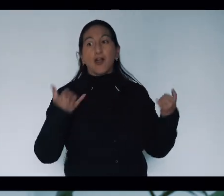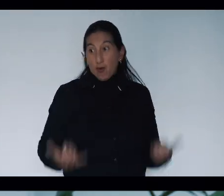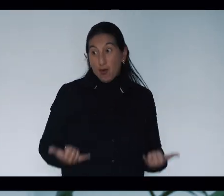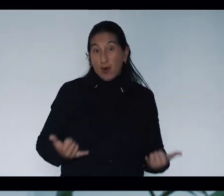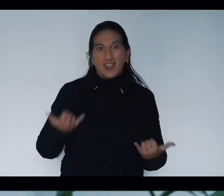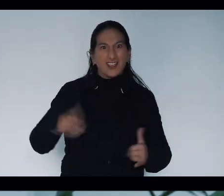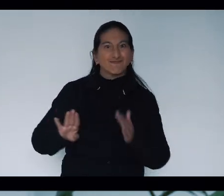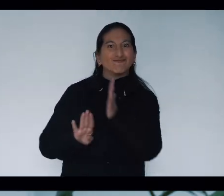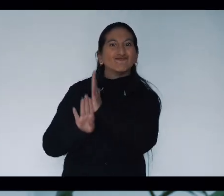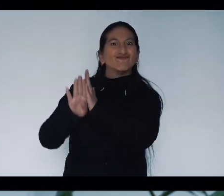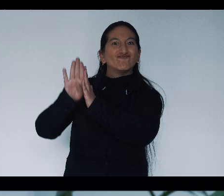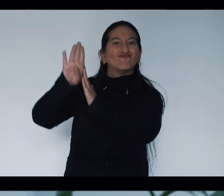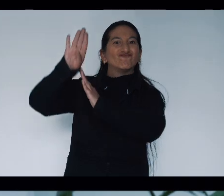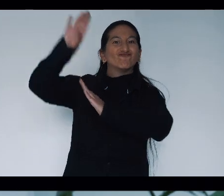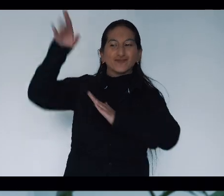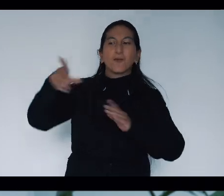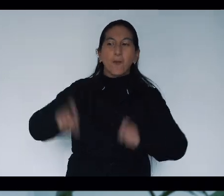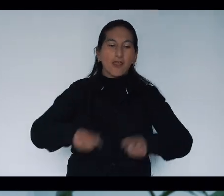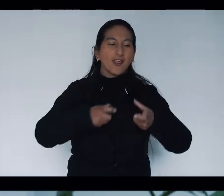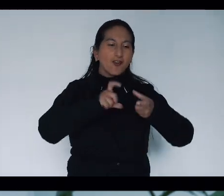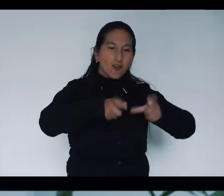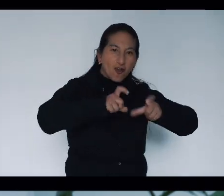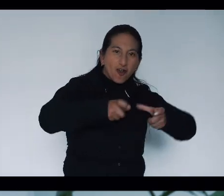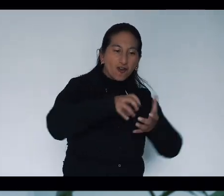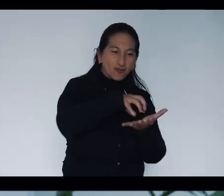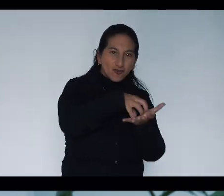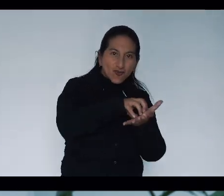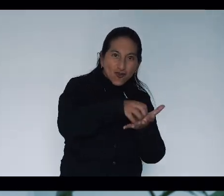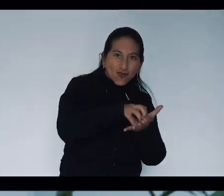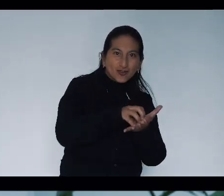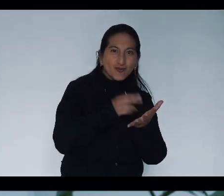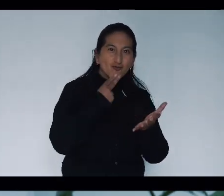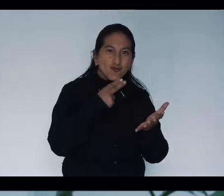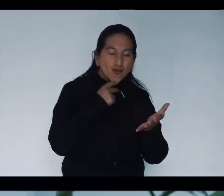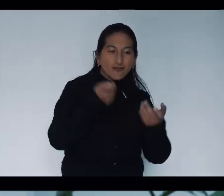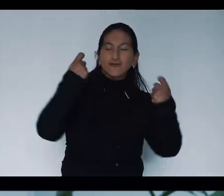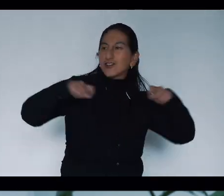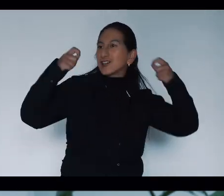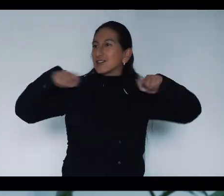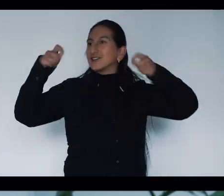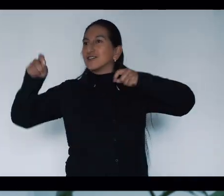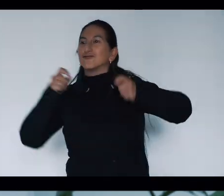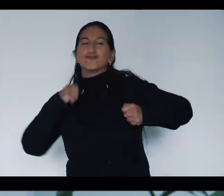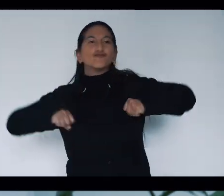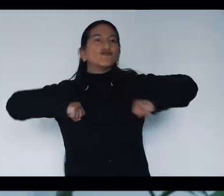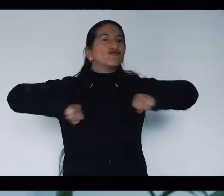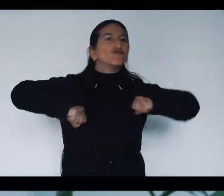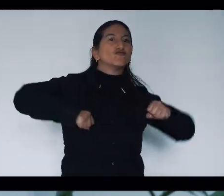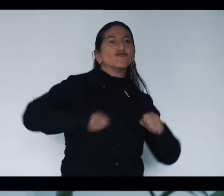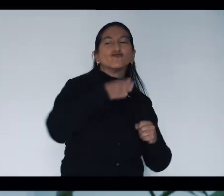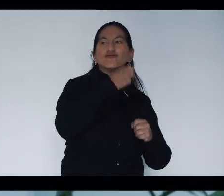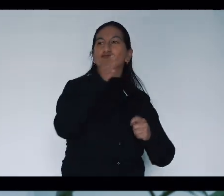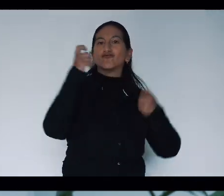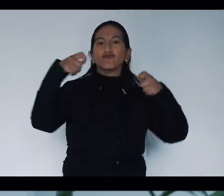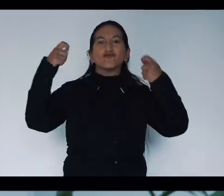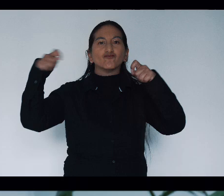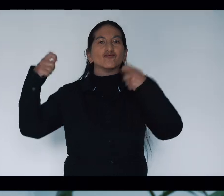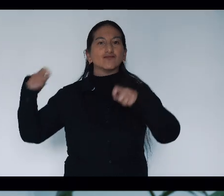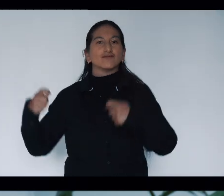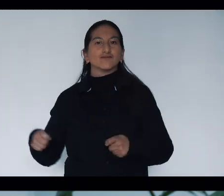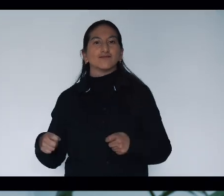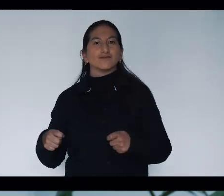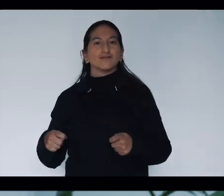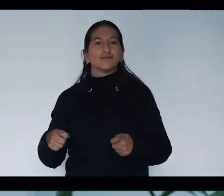emprendedoras, bien haciendo tortas, postres, son vendedoras, son comerciantes